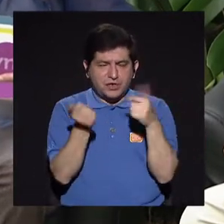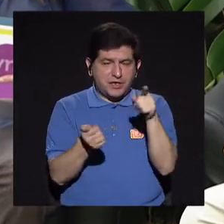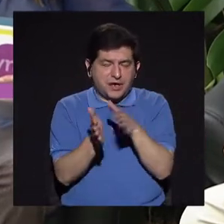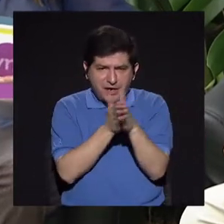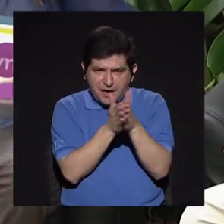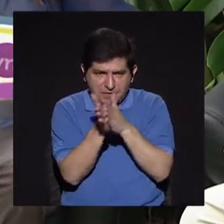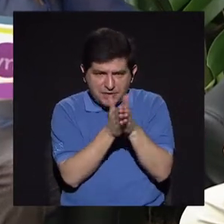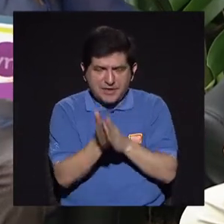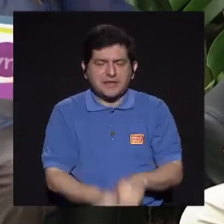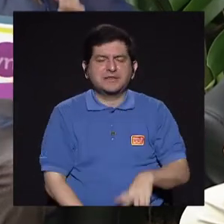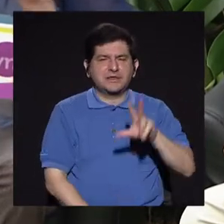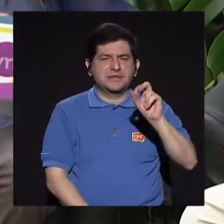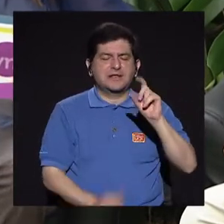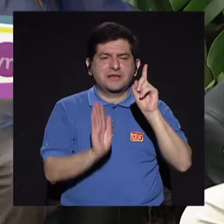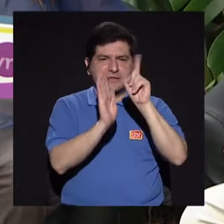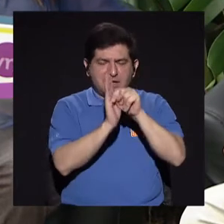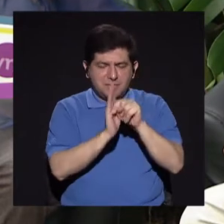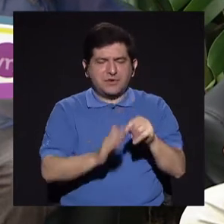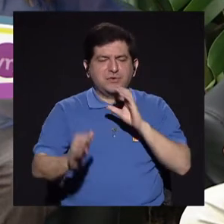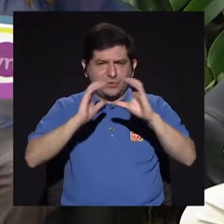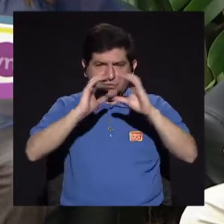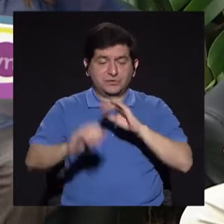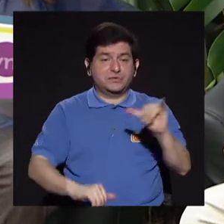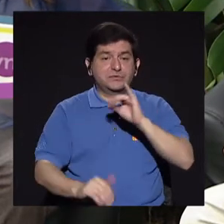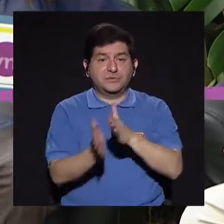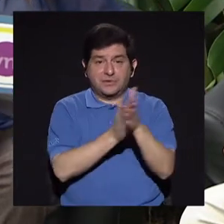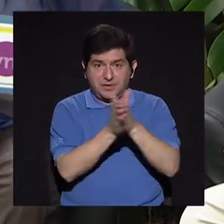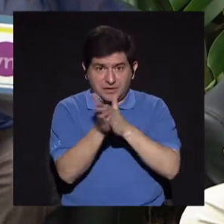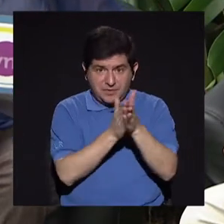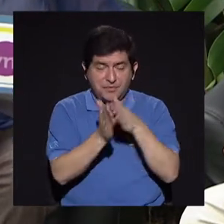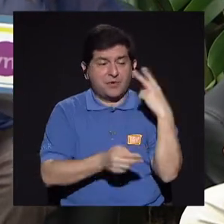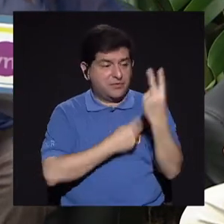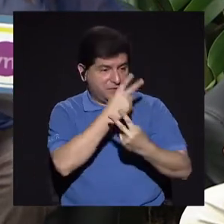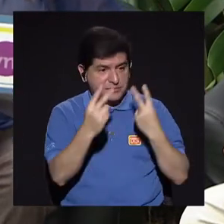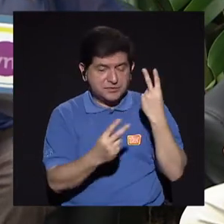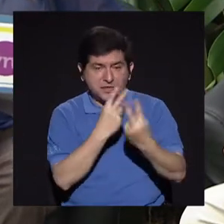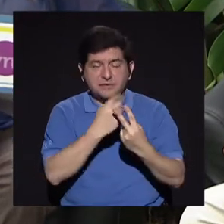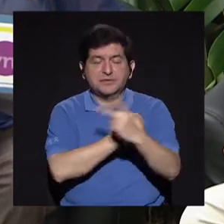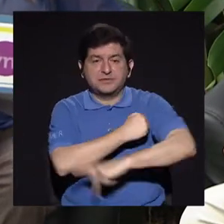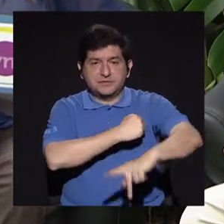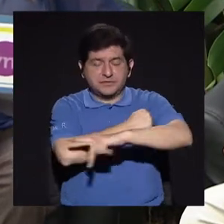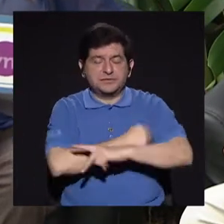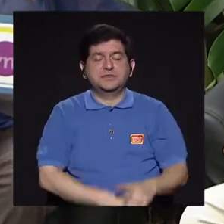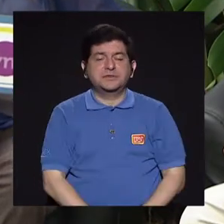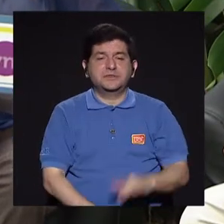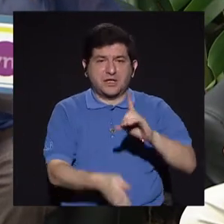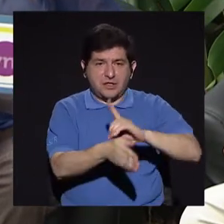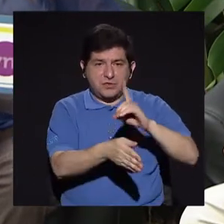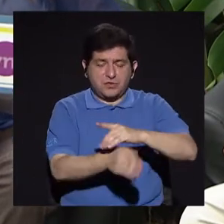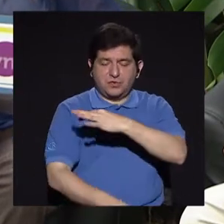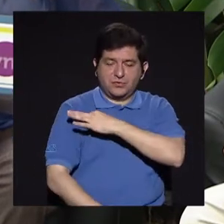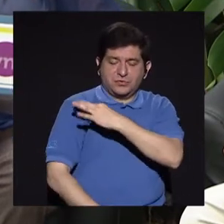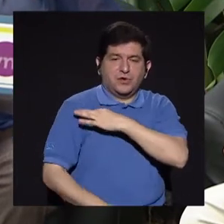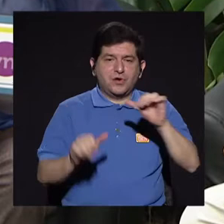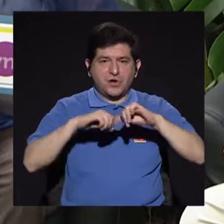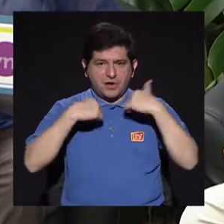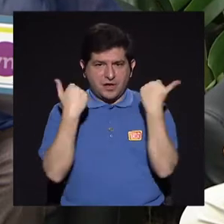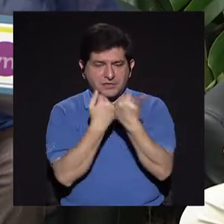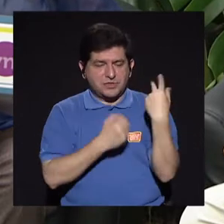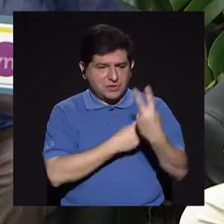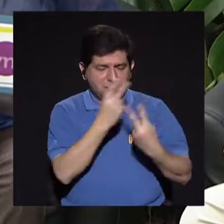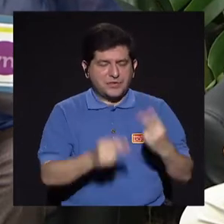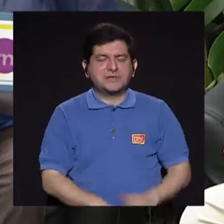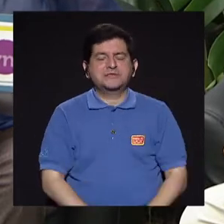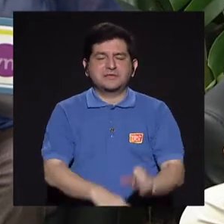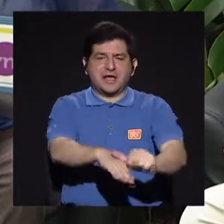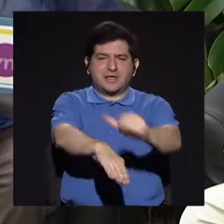usted aproveche estos 30 minutos de conversación y aprovechamos también la visita que tiene en nuestro país el doctor invitado por la Asociación